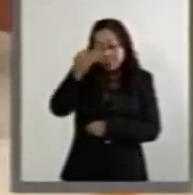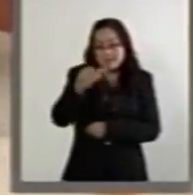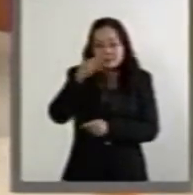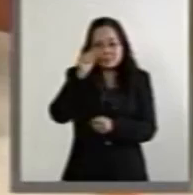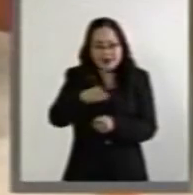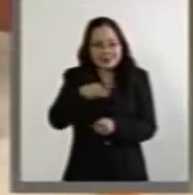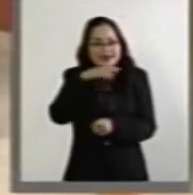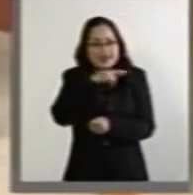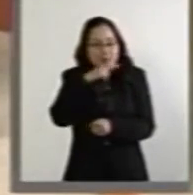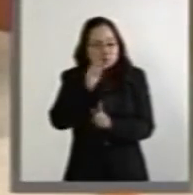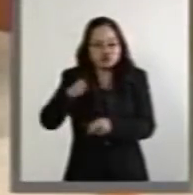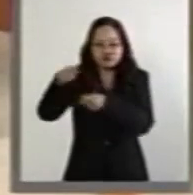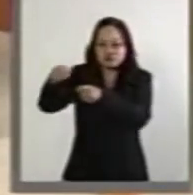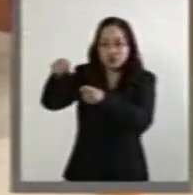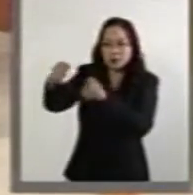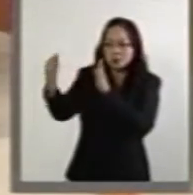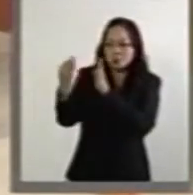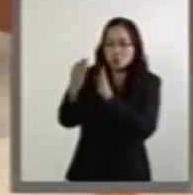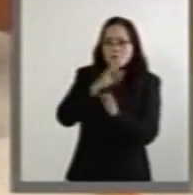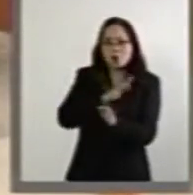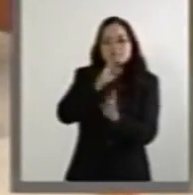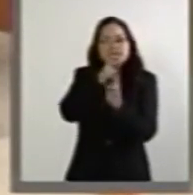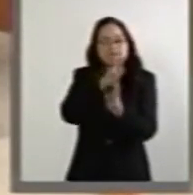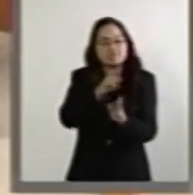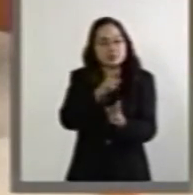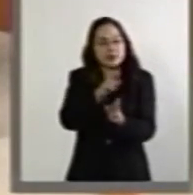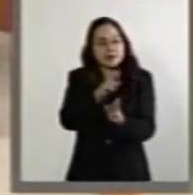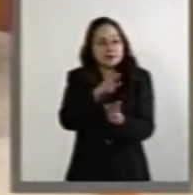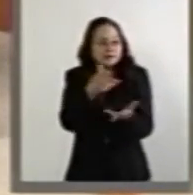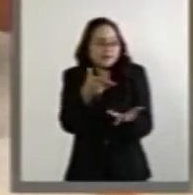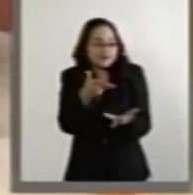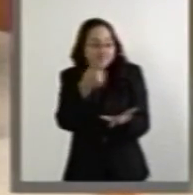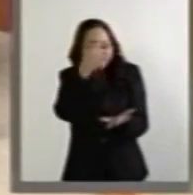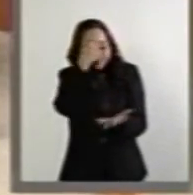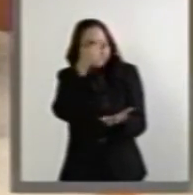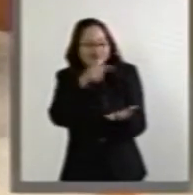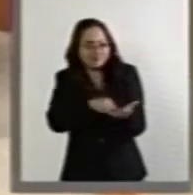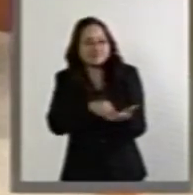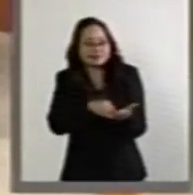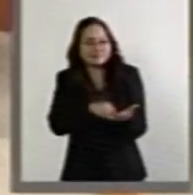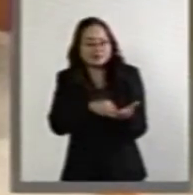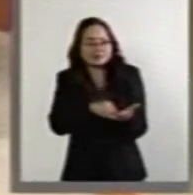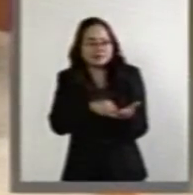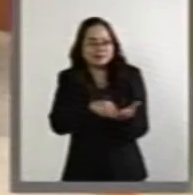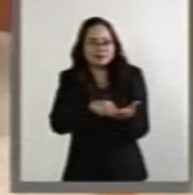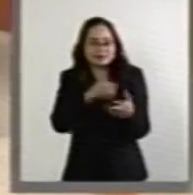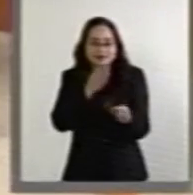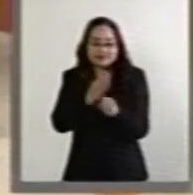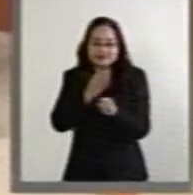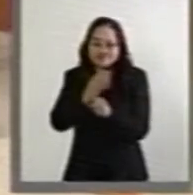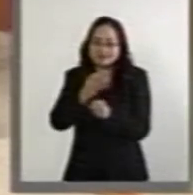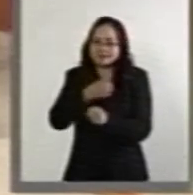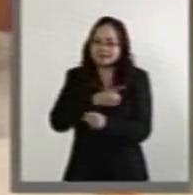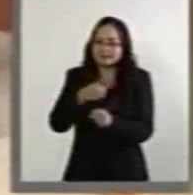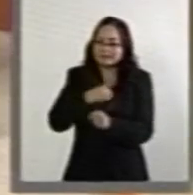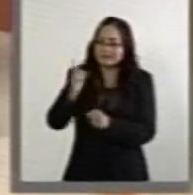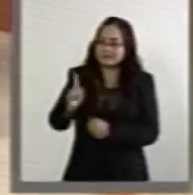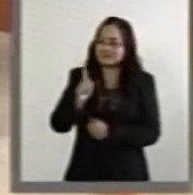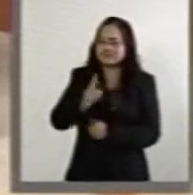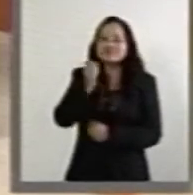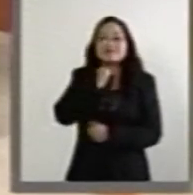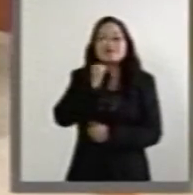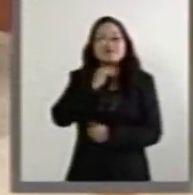inmediato es el senador aludido. Me parece que le correspondería el turno al